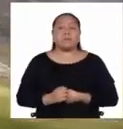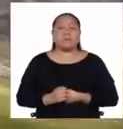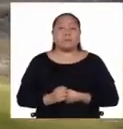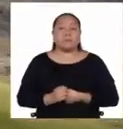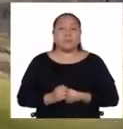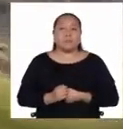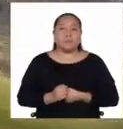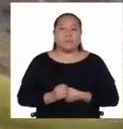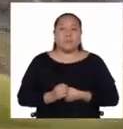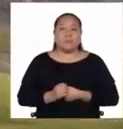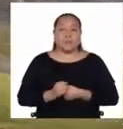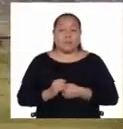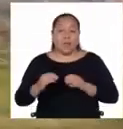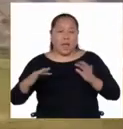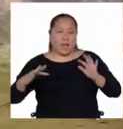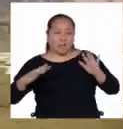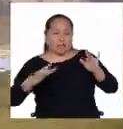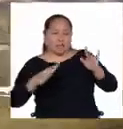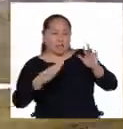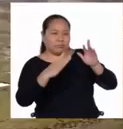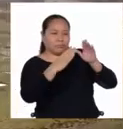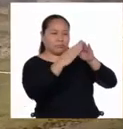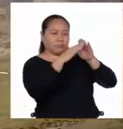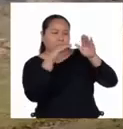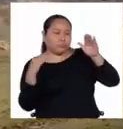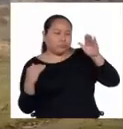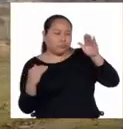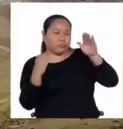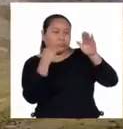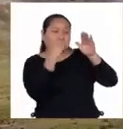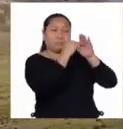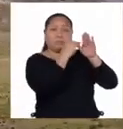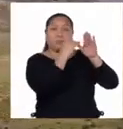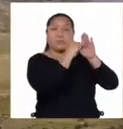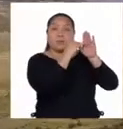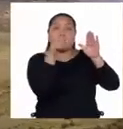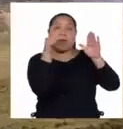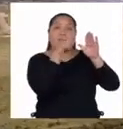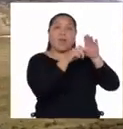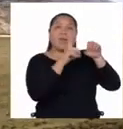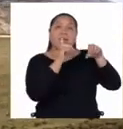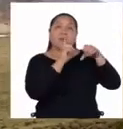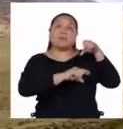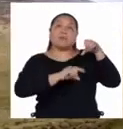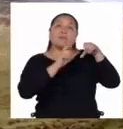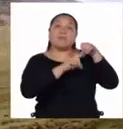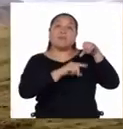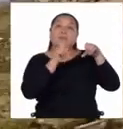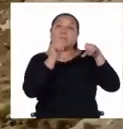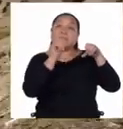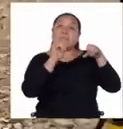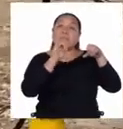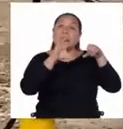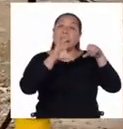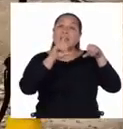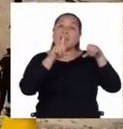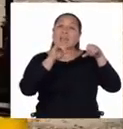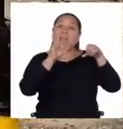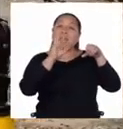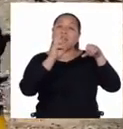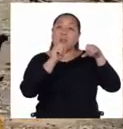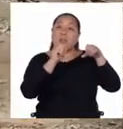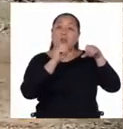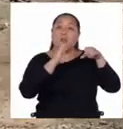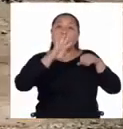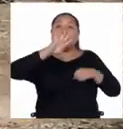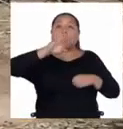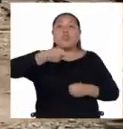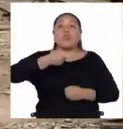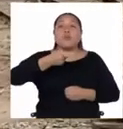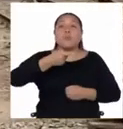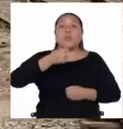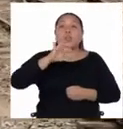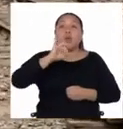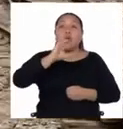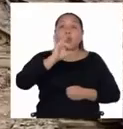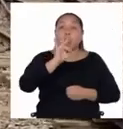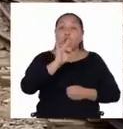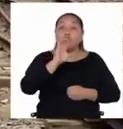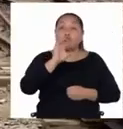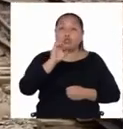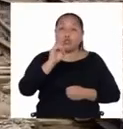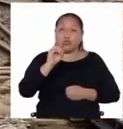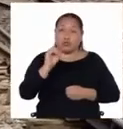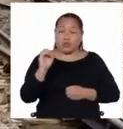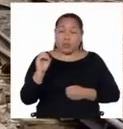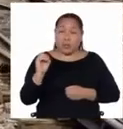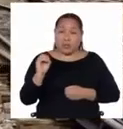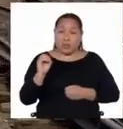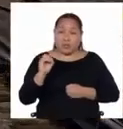El punto más alto es la cima, en el ramal minero Ticlio-Morococha, que está a 4.835 metros de altura